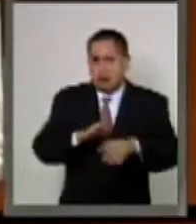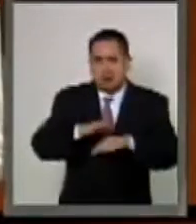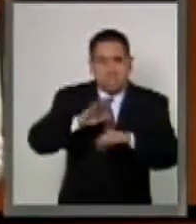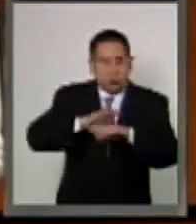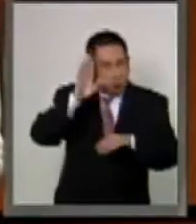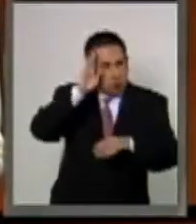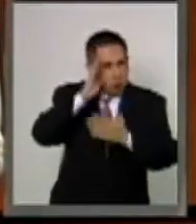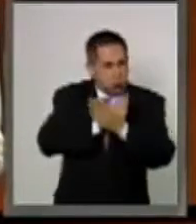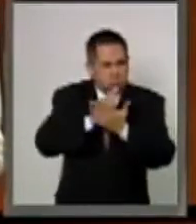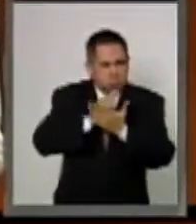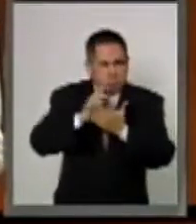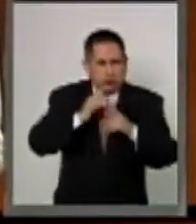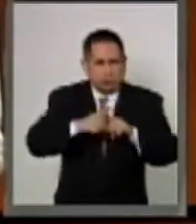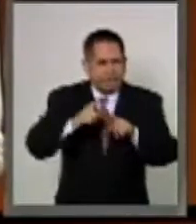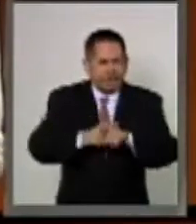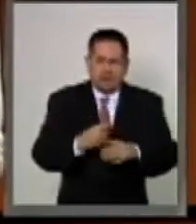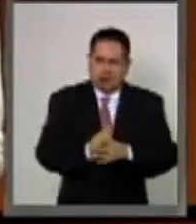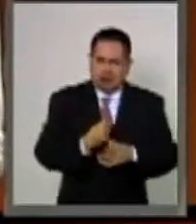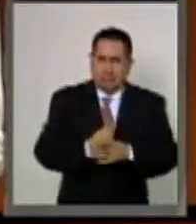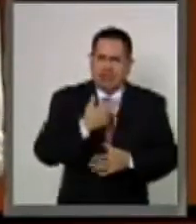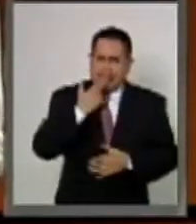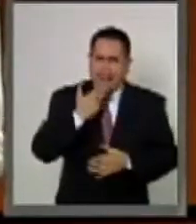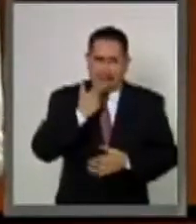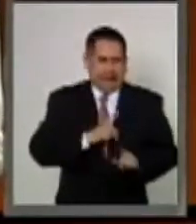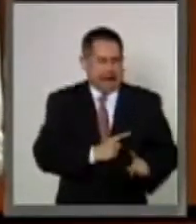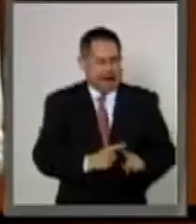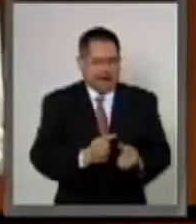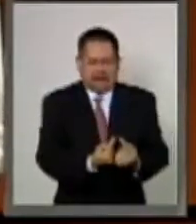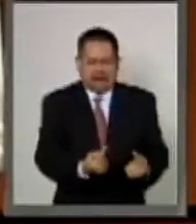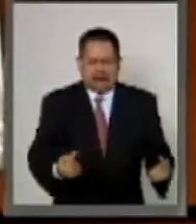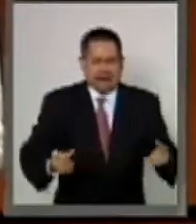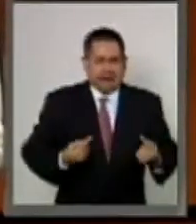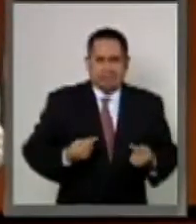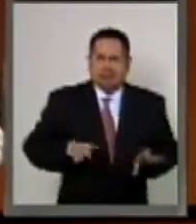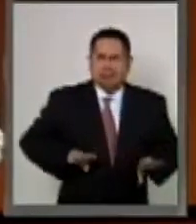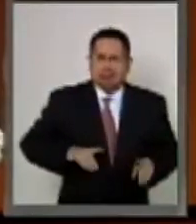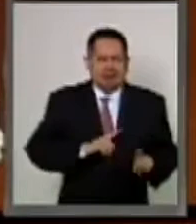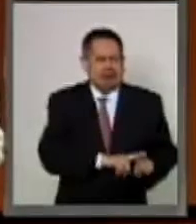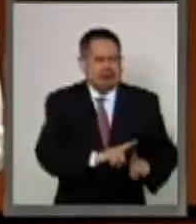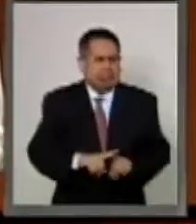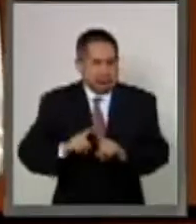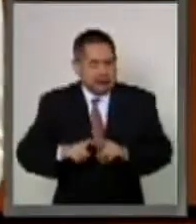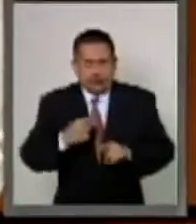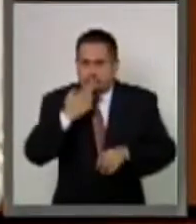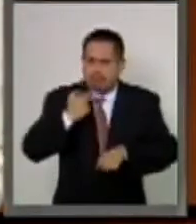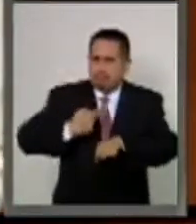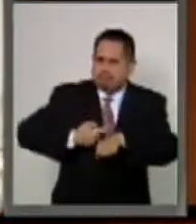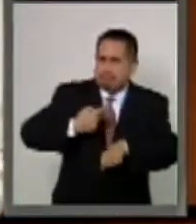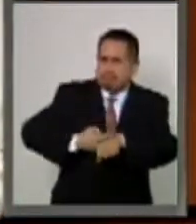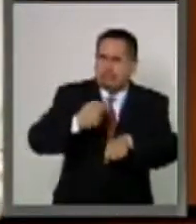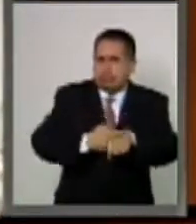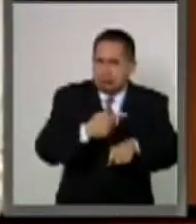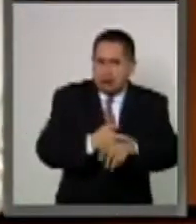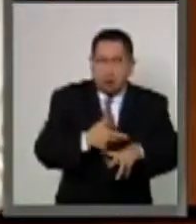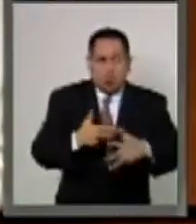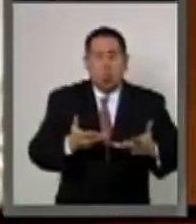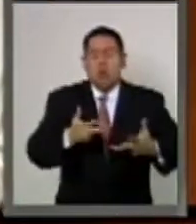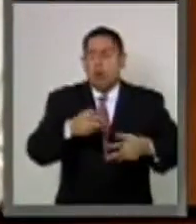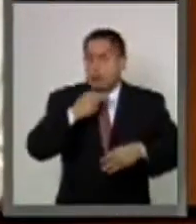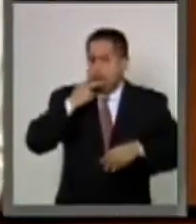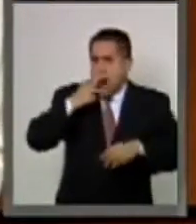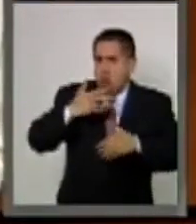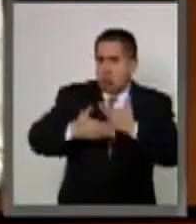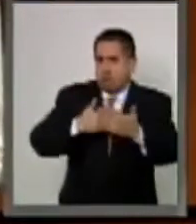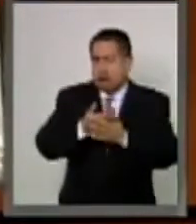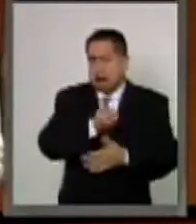aumento de distintos tipos de diabetes en la población infantil, y con el firme objetivo de buscar mejores condiciones de salud